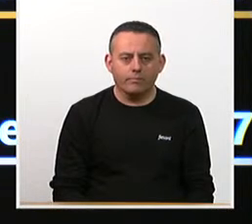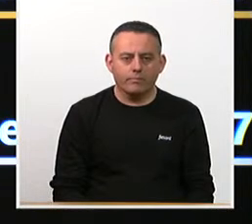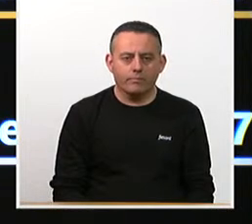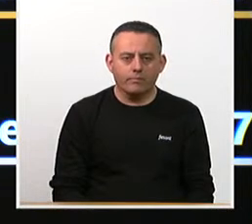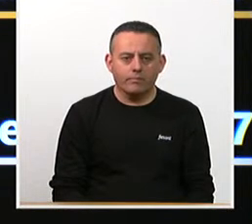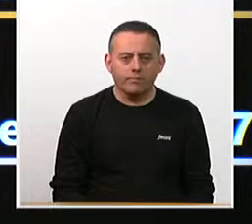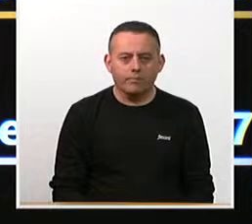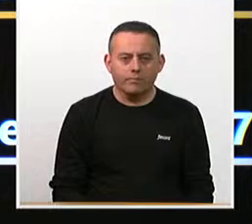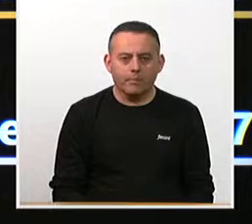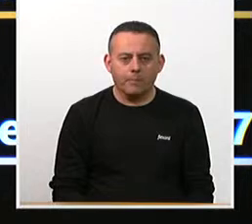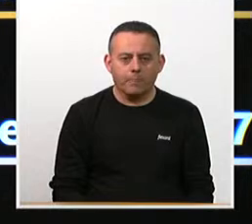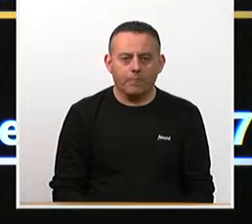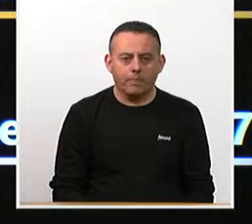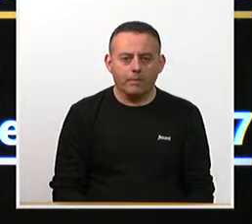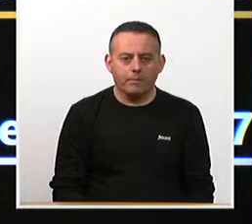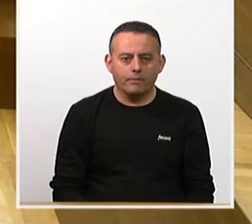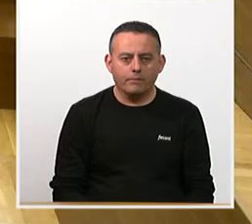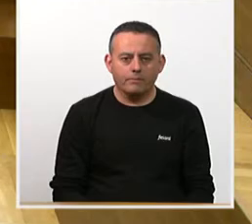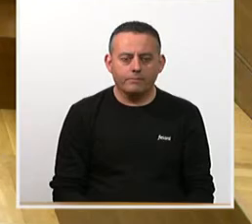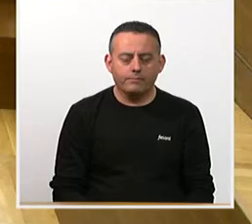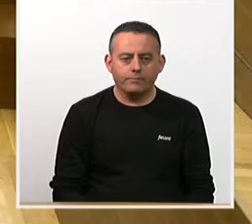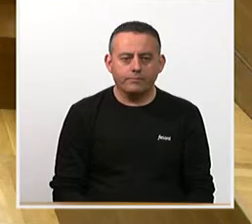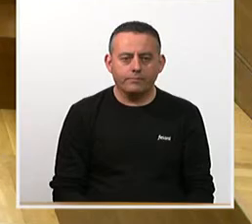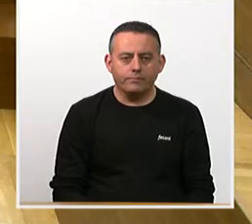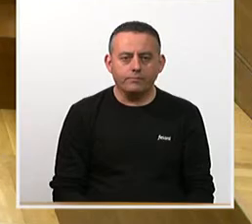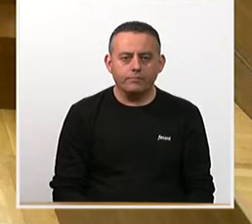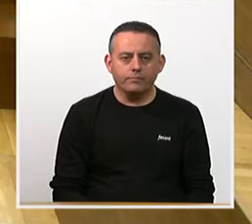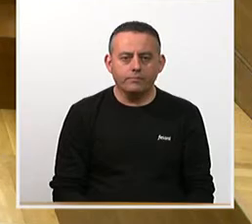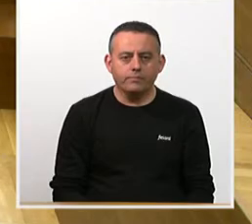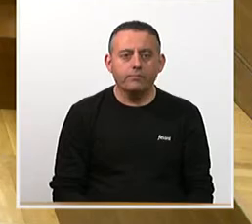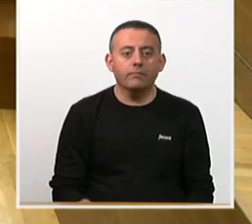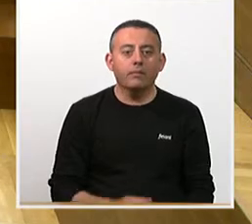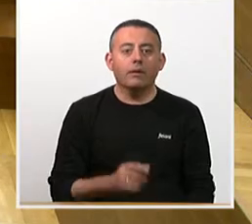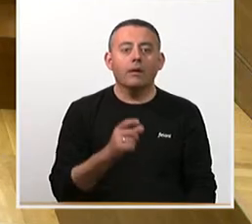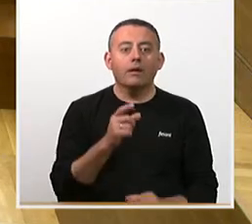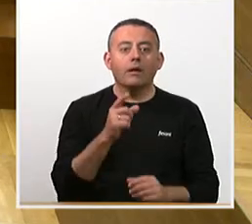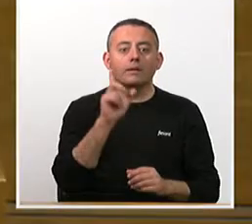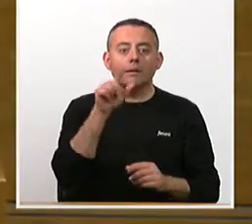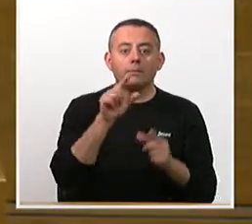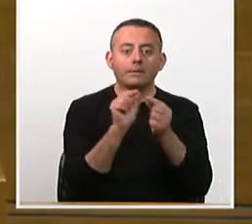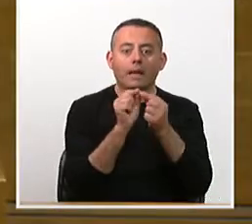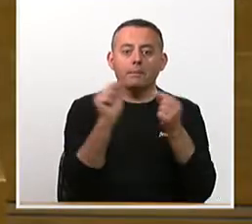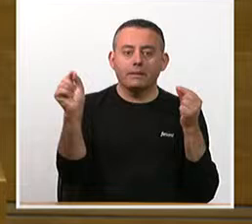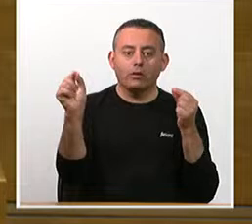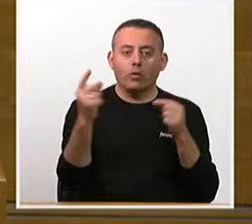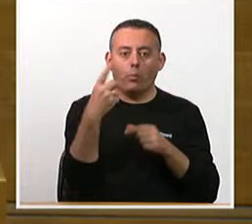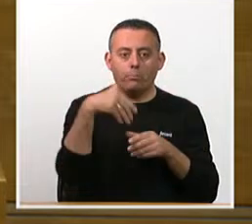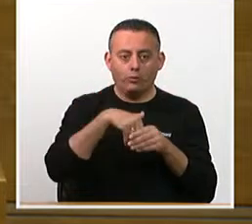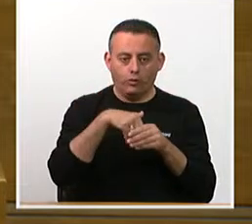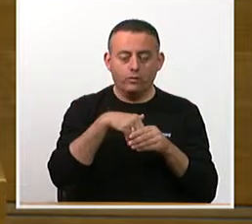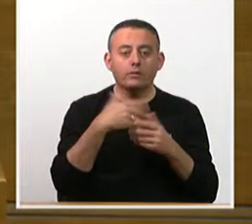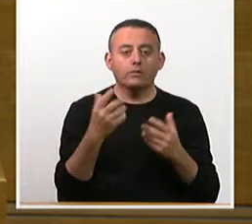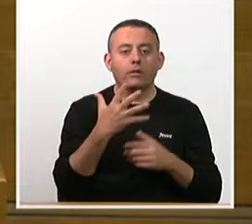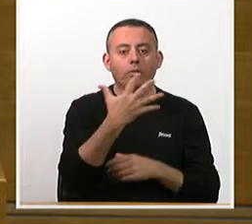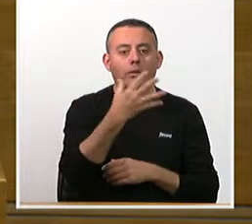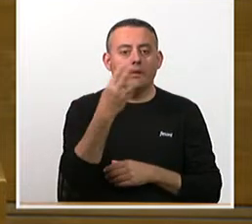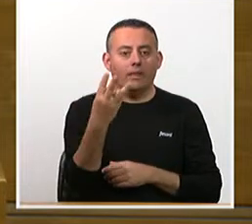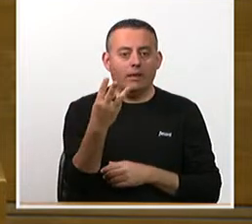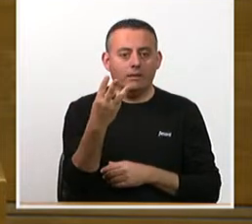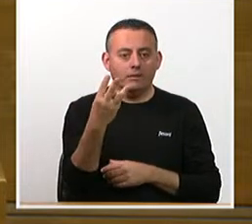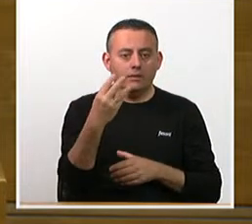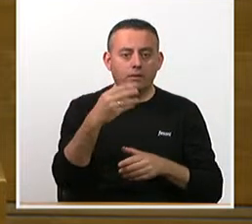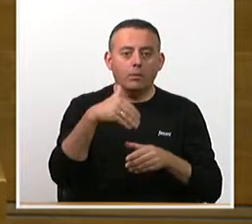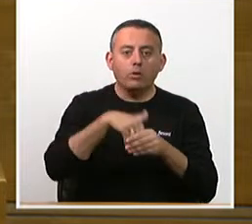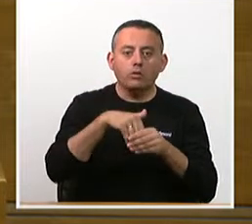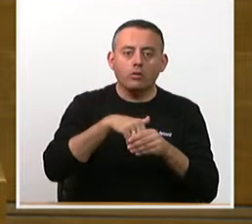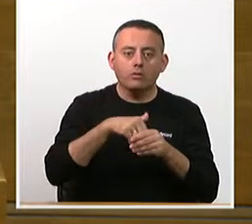votación bien Se ha registrado un un voto un voto telemático por tanto con 53 votos a